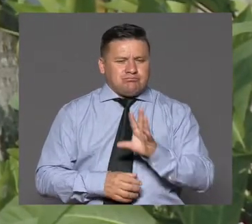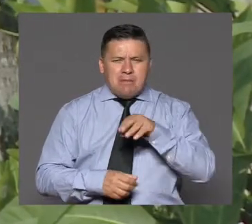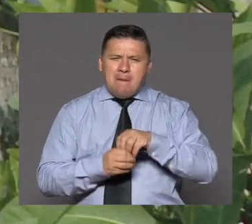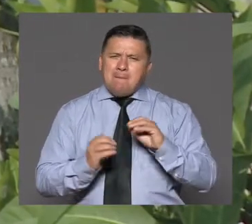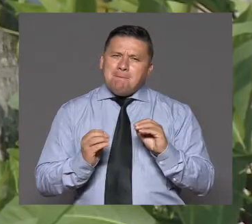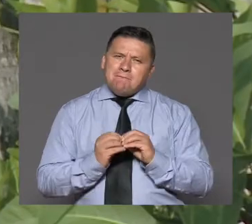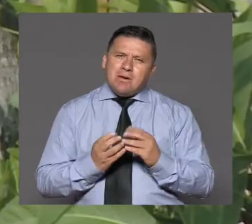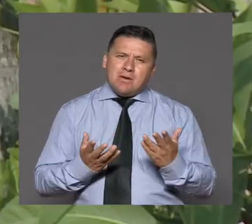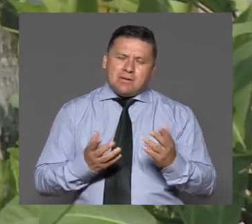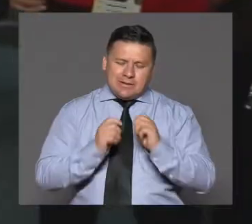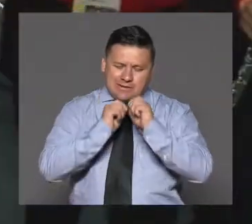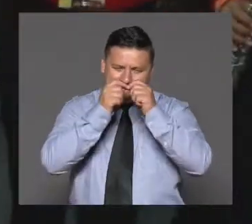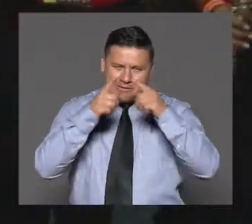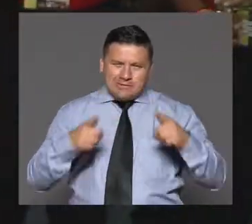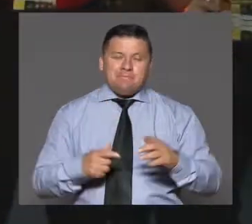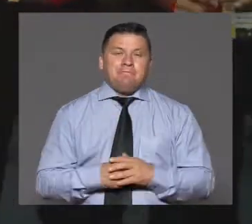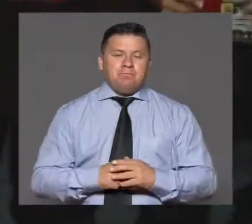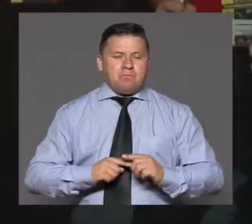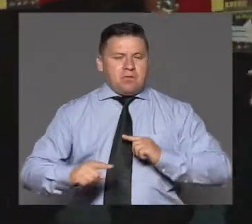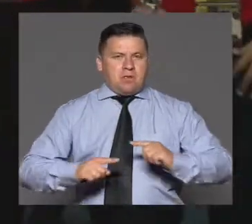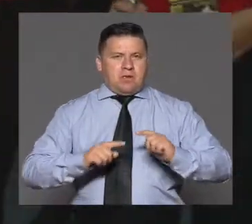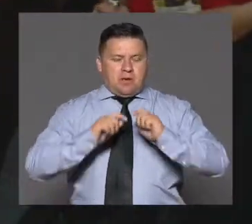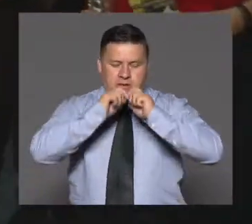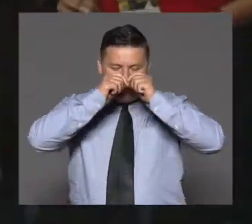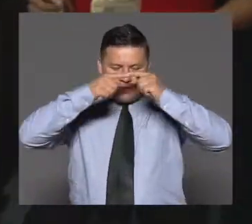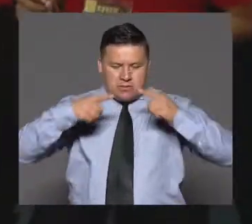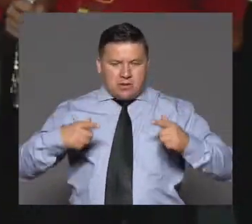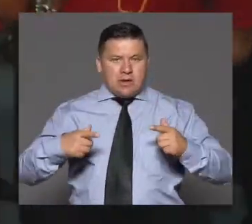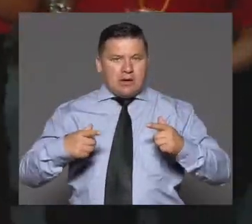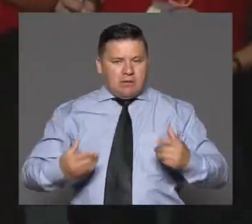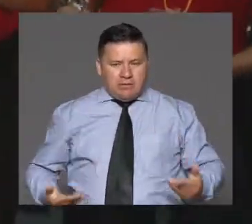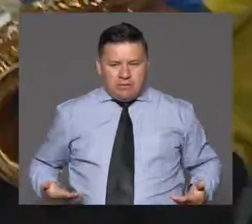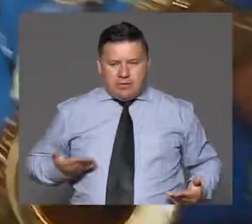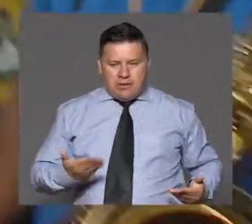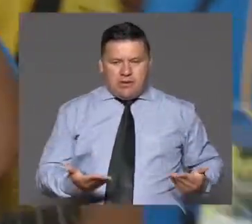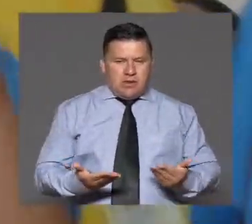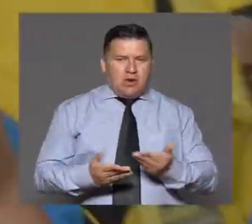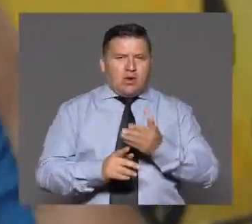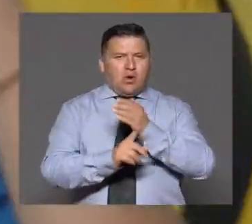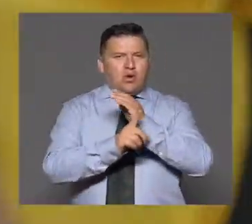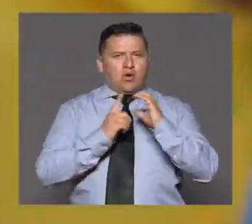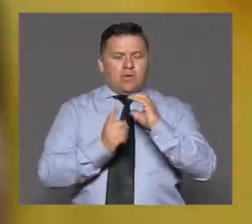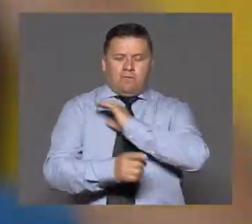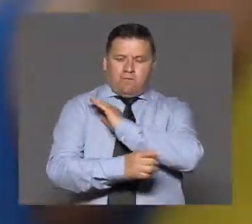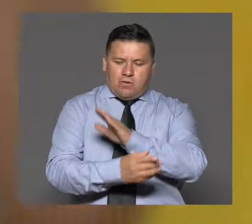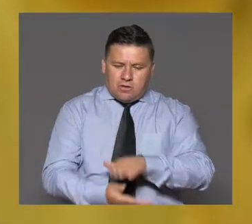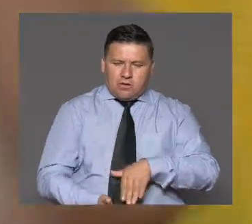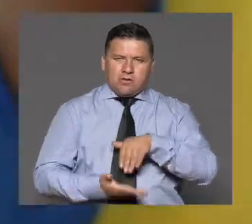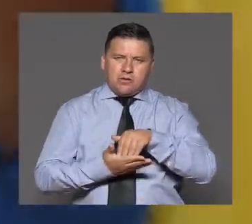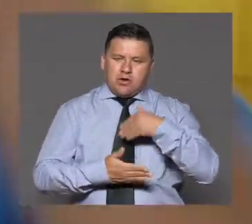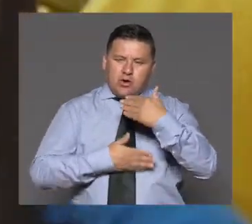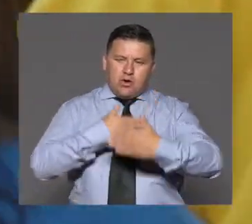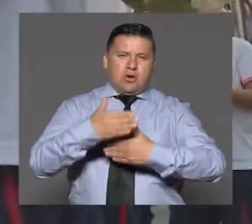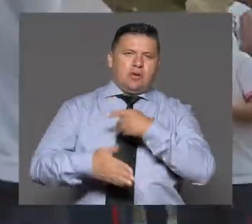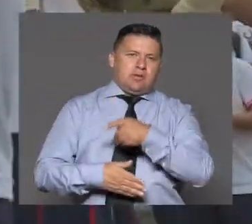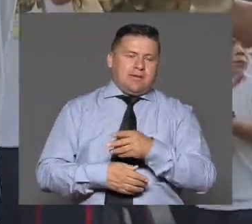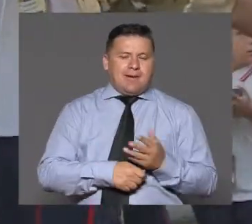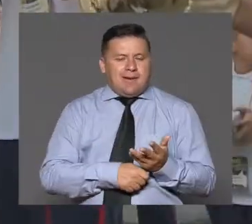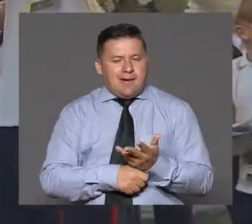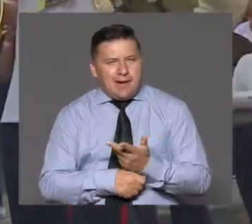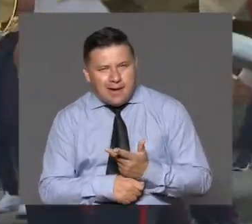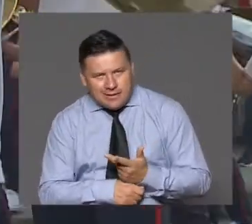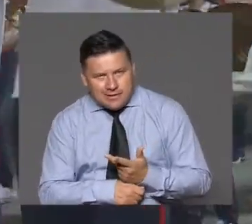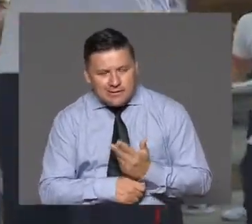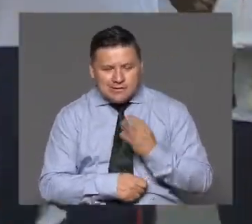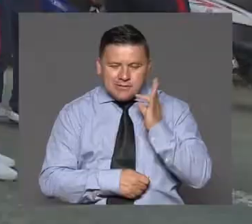más en lo público. Ser administrador público es aportar a la cultura y fortalecer los procesos de arte